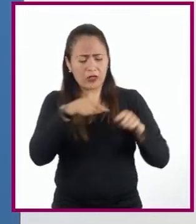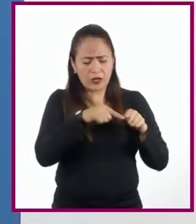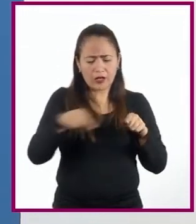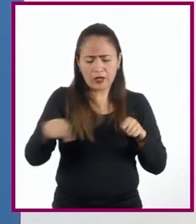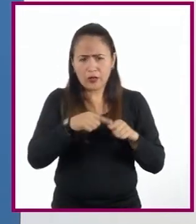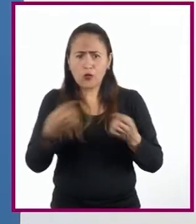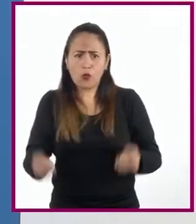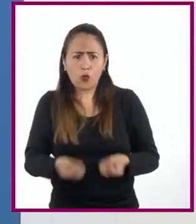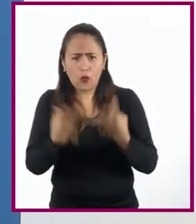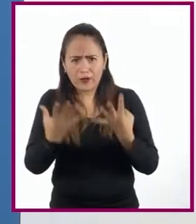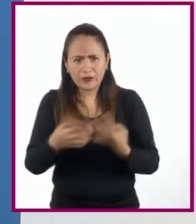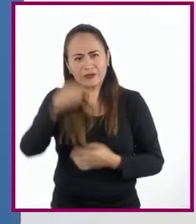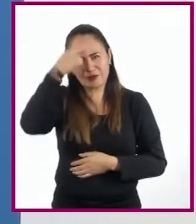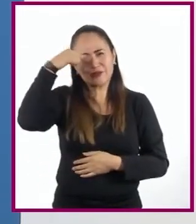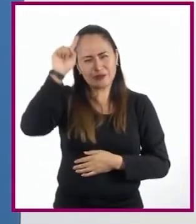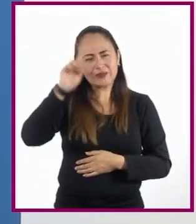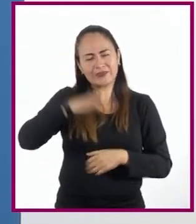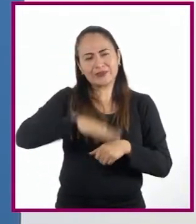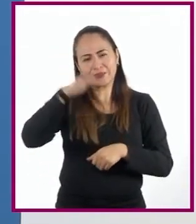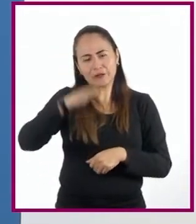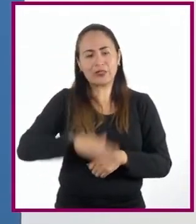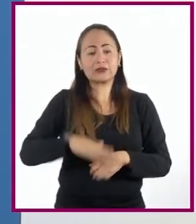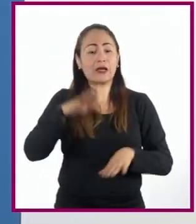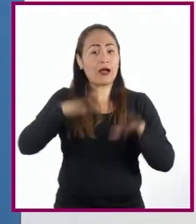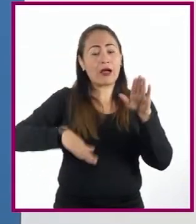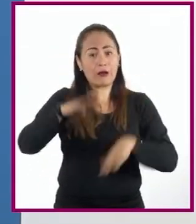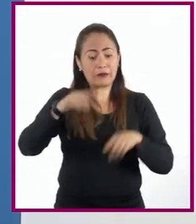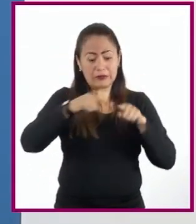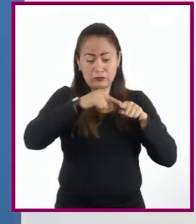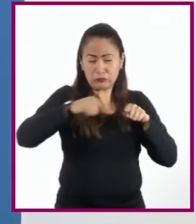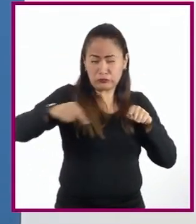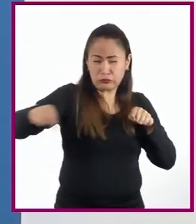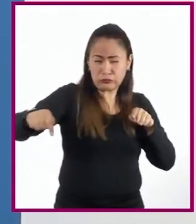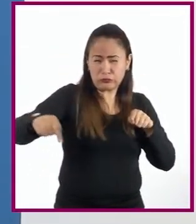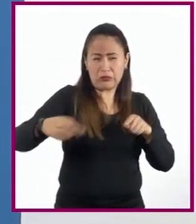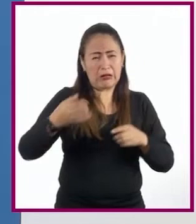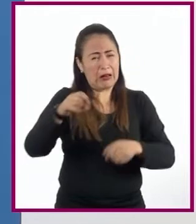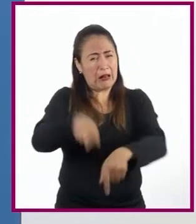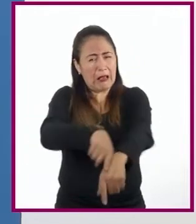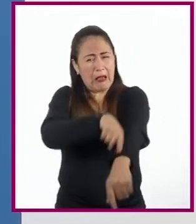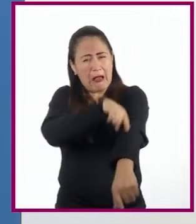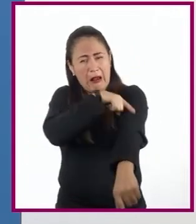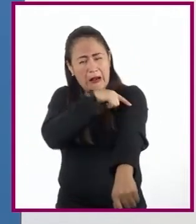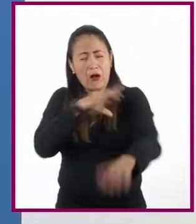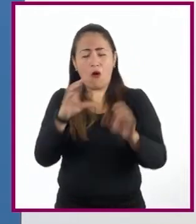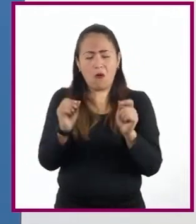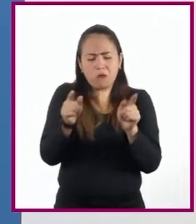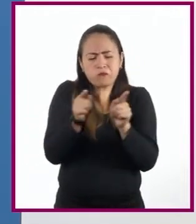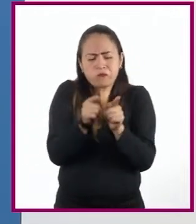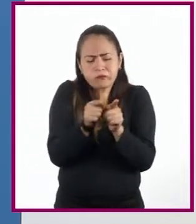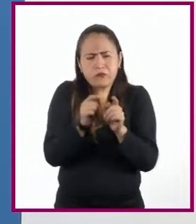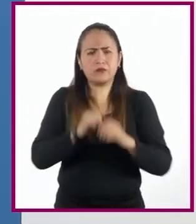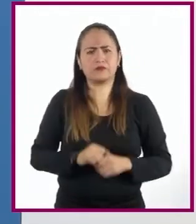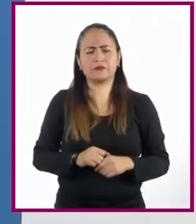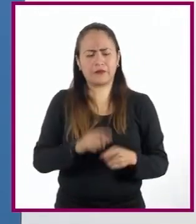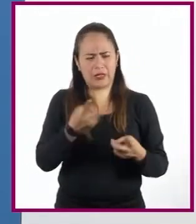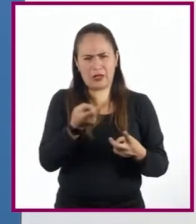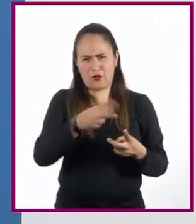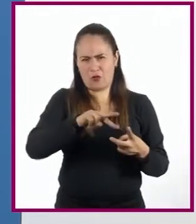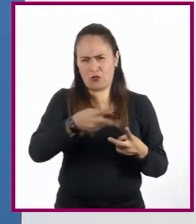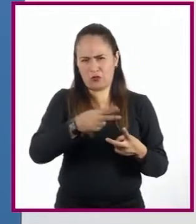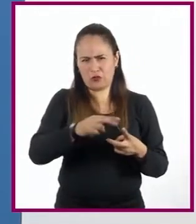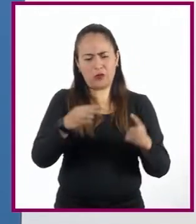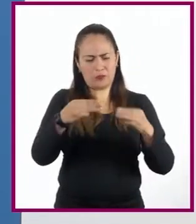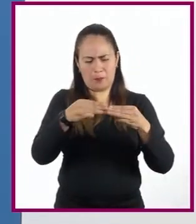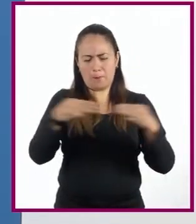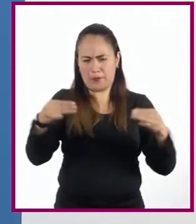y cálculos, ya que algunas veces es necesario medir longitudes muy grandes y otras veces muy pequeñas. En ambos casos, utilizar el